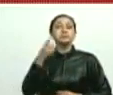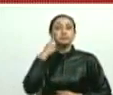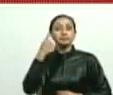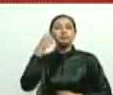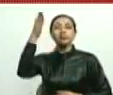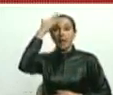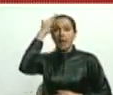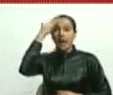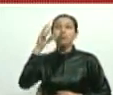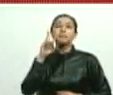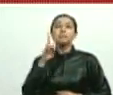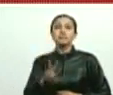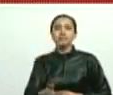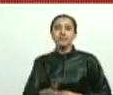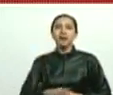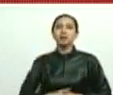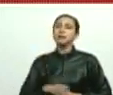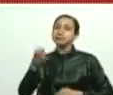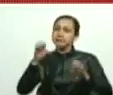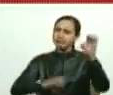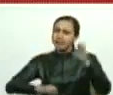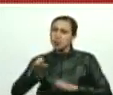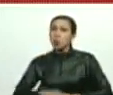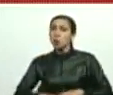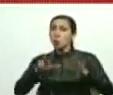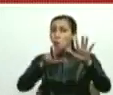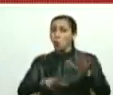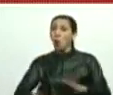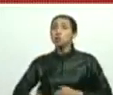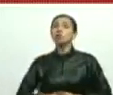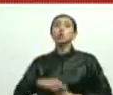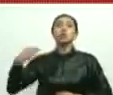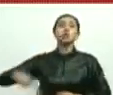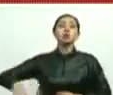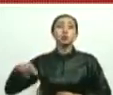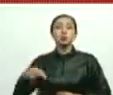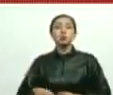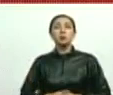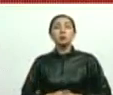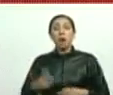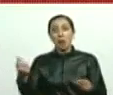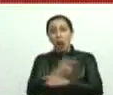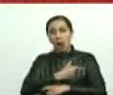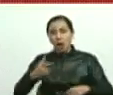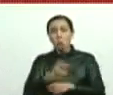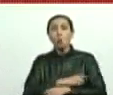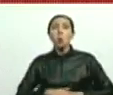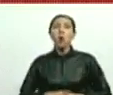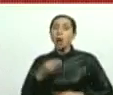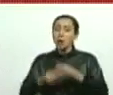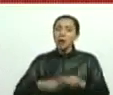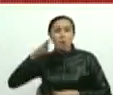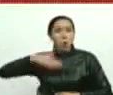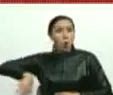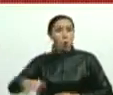estar mirando, va a estar evaluando, y el 8 de diciembre, el 8 de agosto, ese pueblo se va a